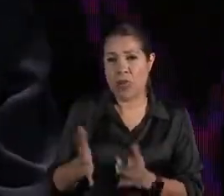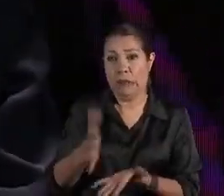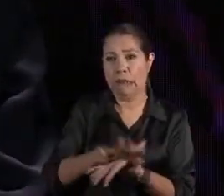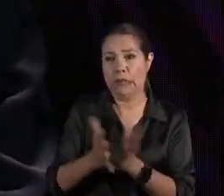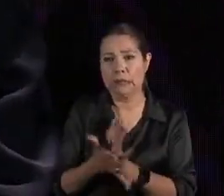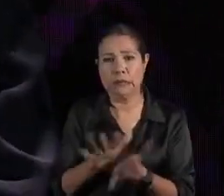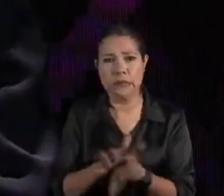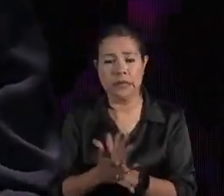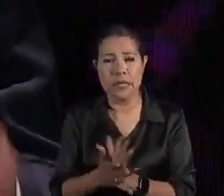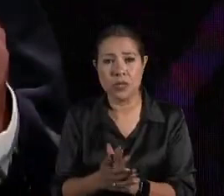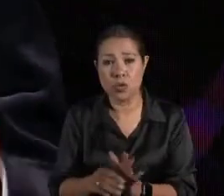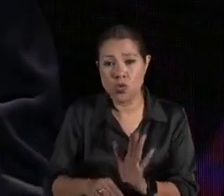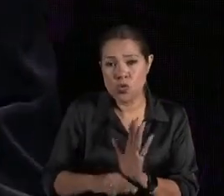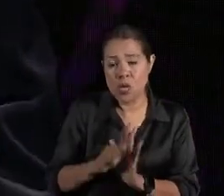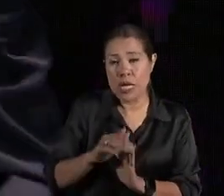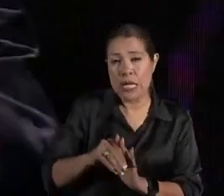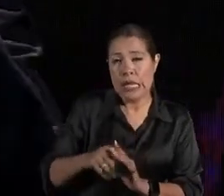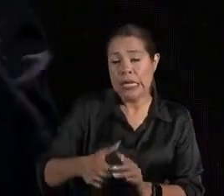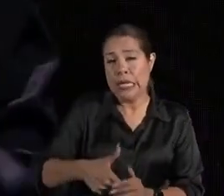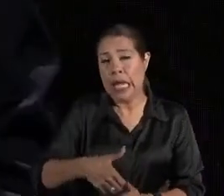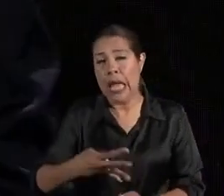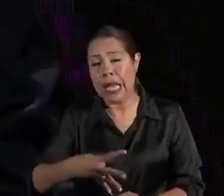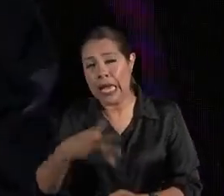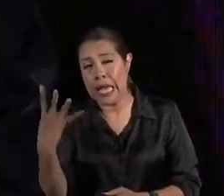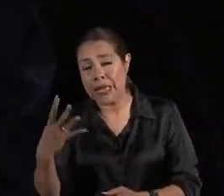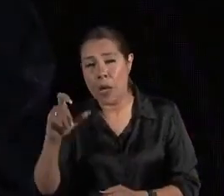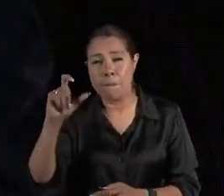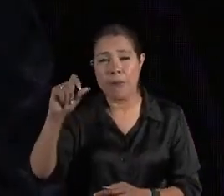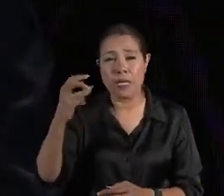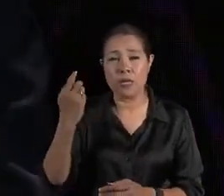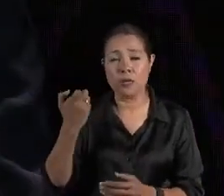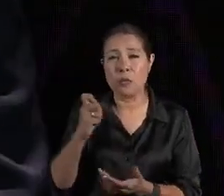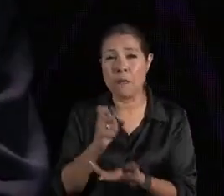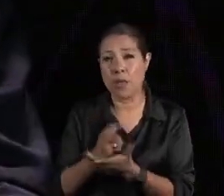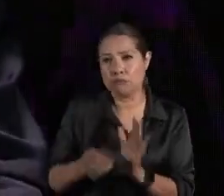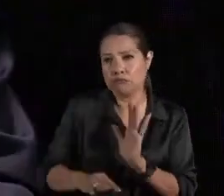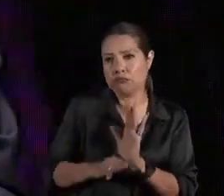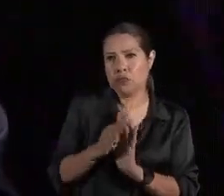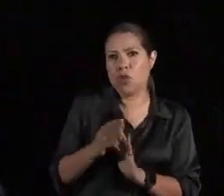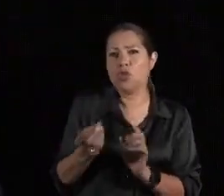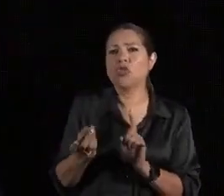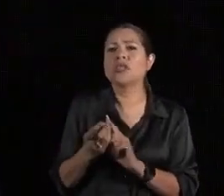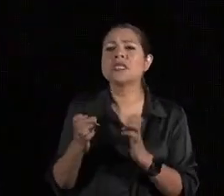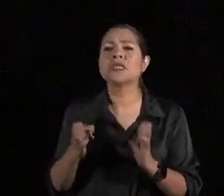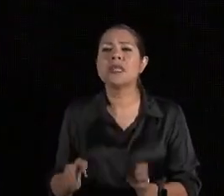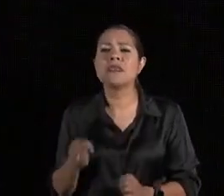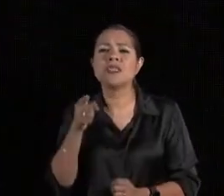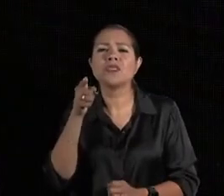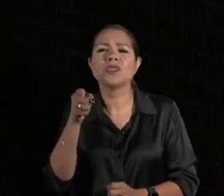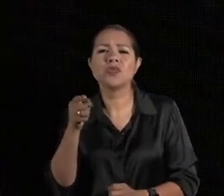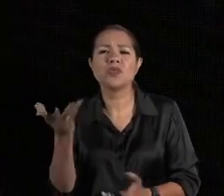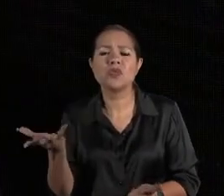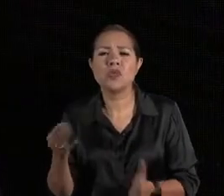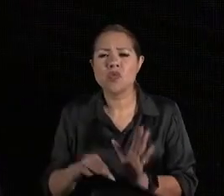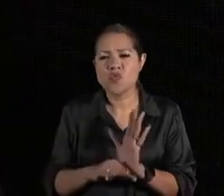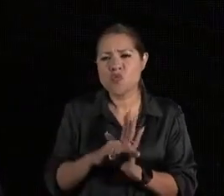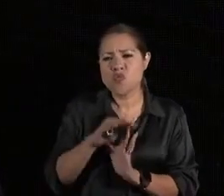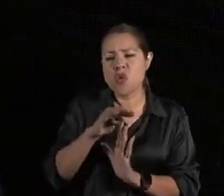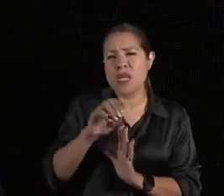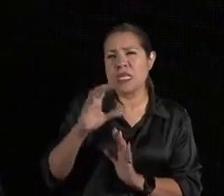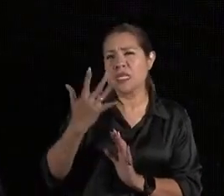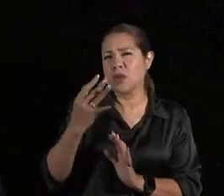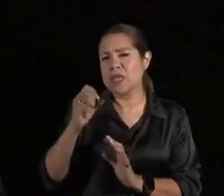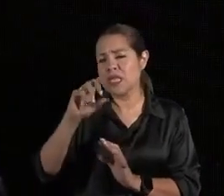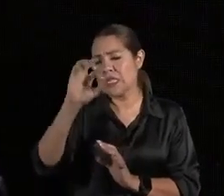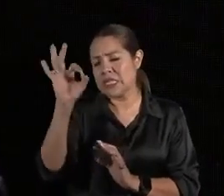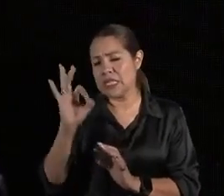simple y sencillamente, subieron de 14 pesos a 22 pesos. ¿En dónde estabas tú, Ricardo, para evitar que ese 57%